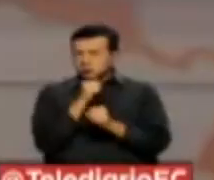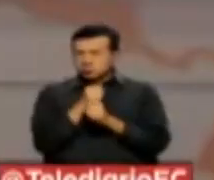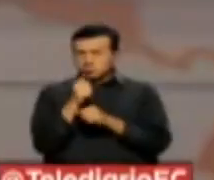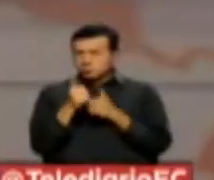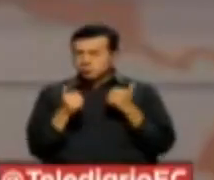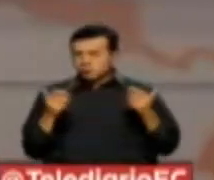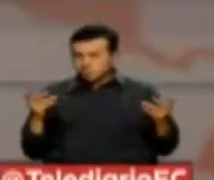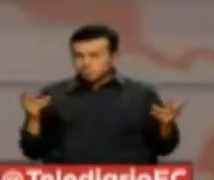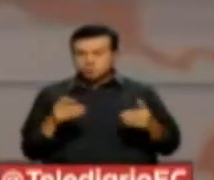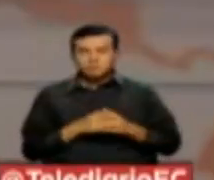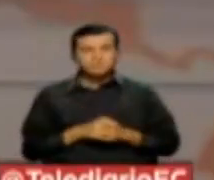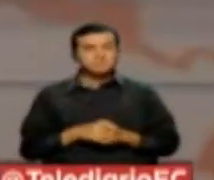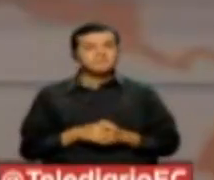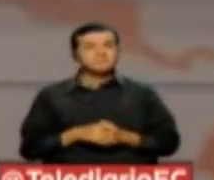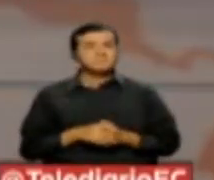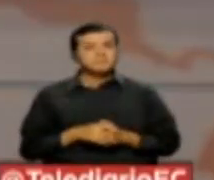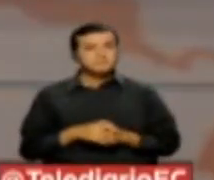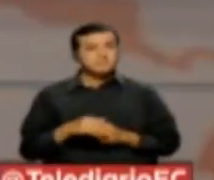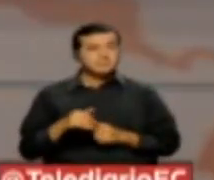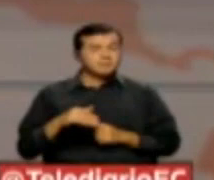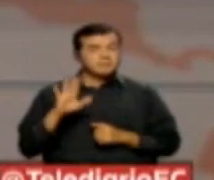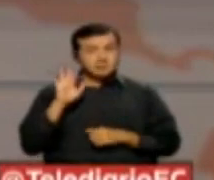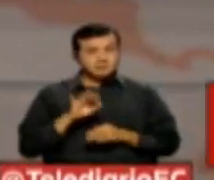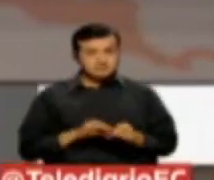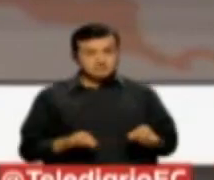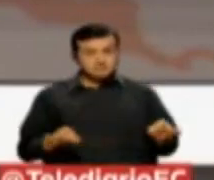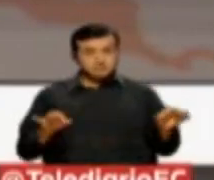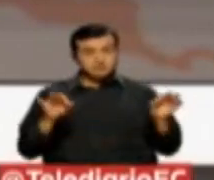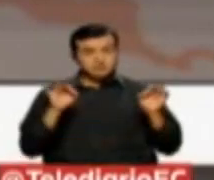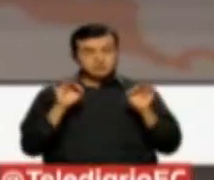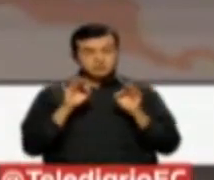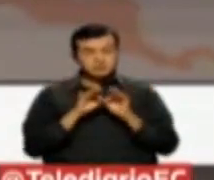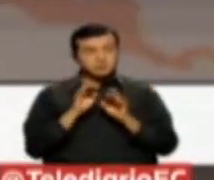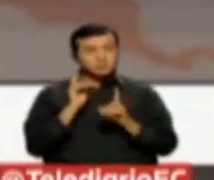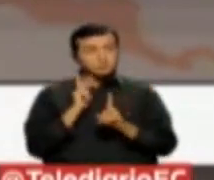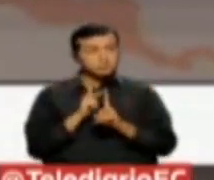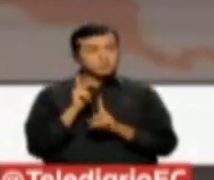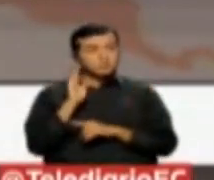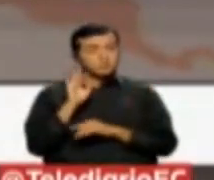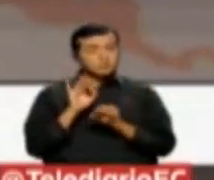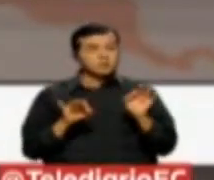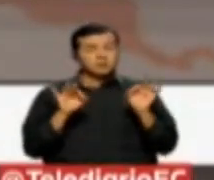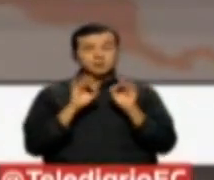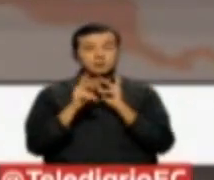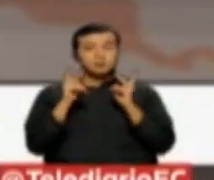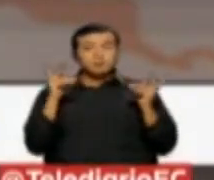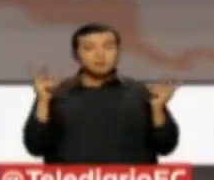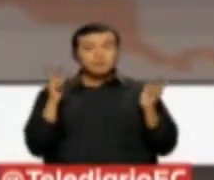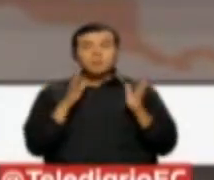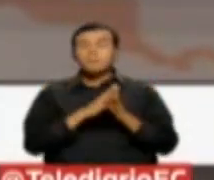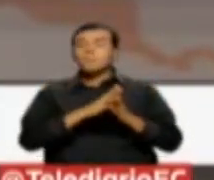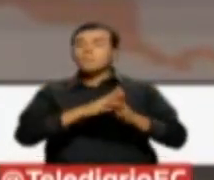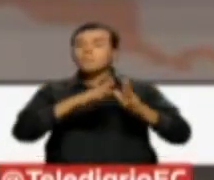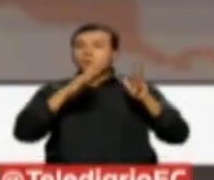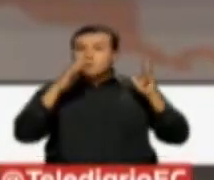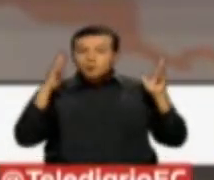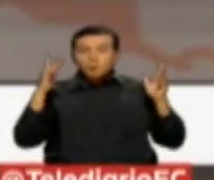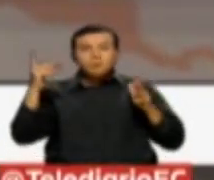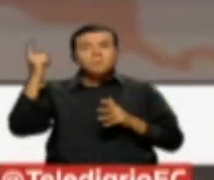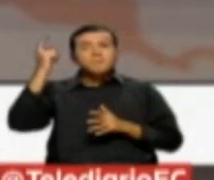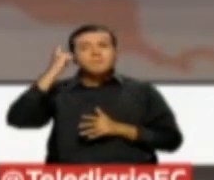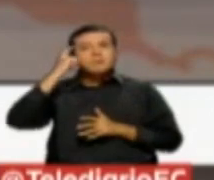pues sí yo creo que más que todo en el punto grande sería multiplicar el